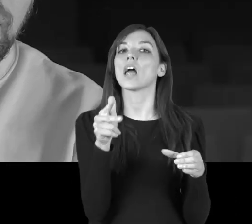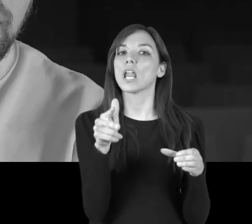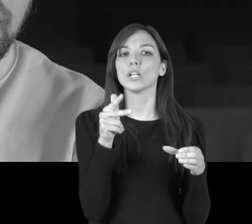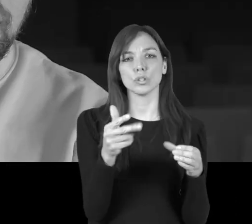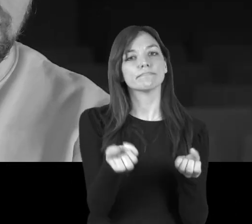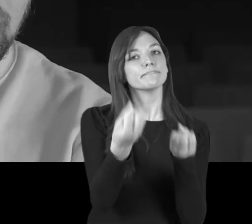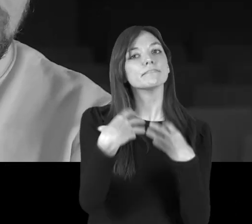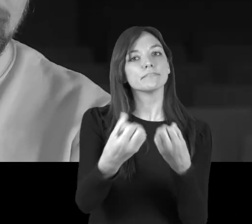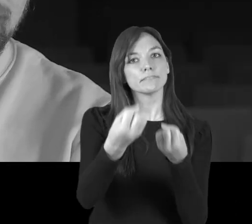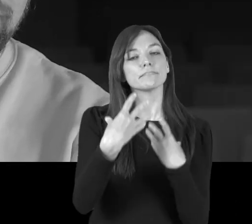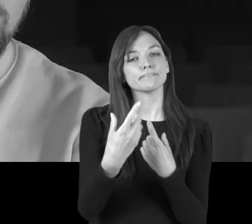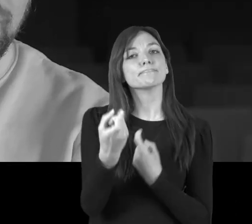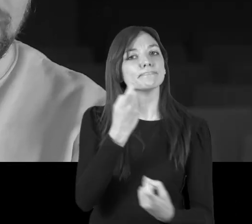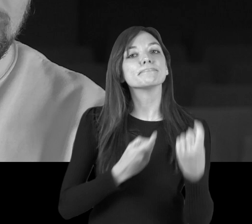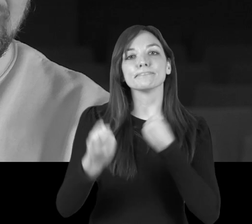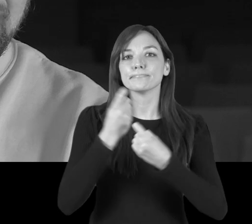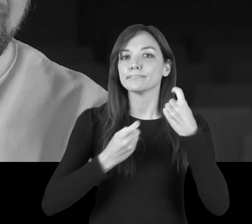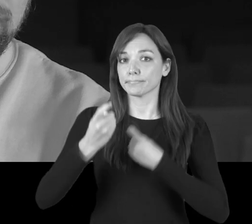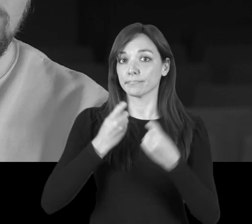derecho a